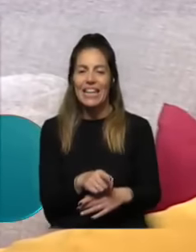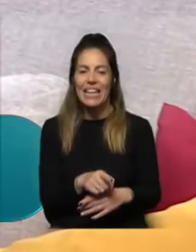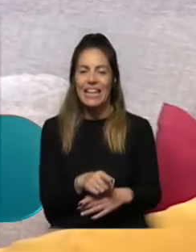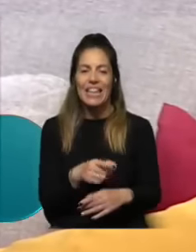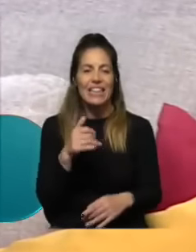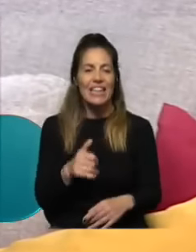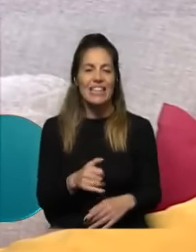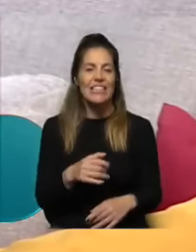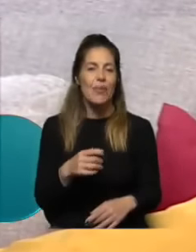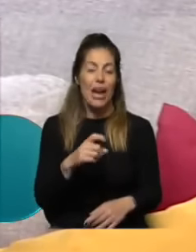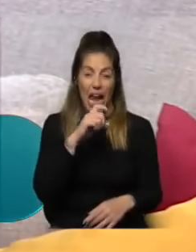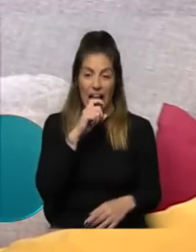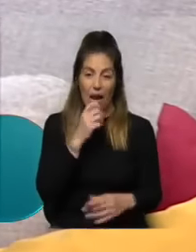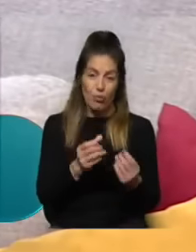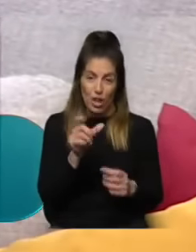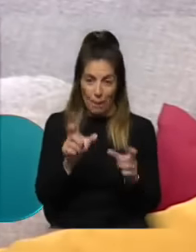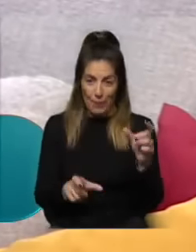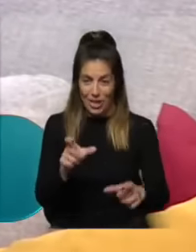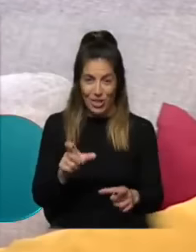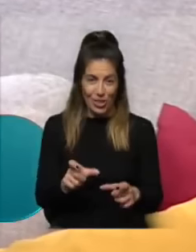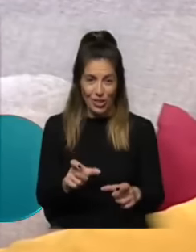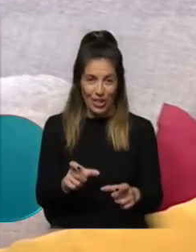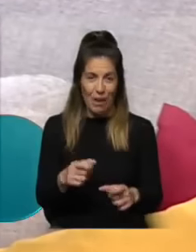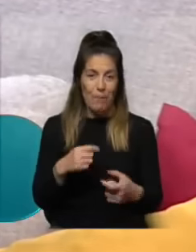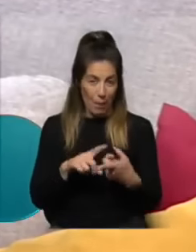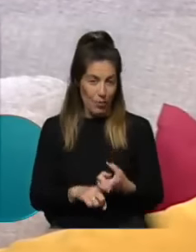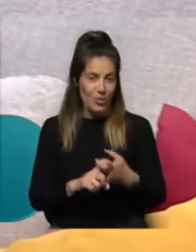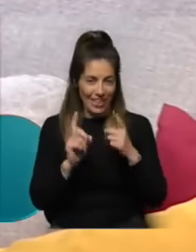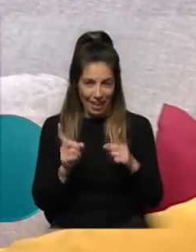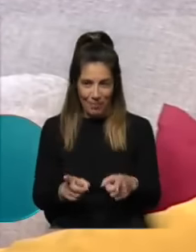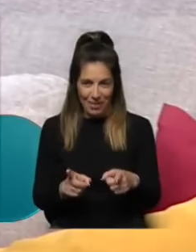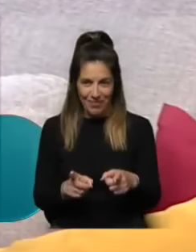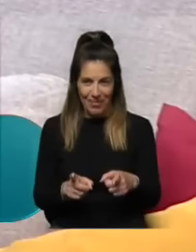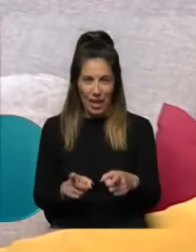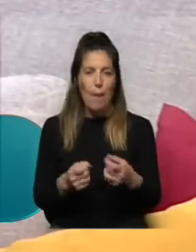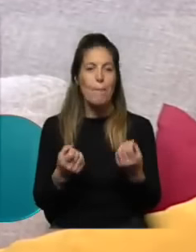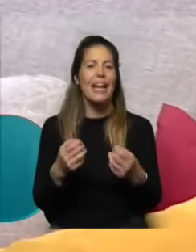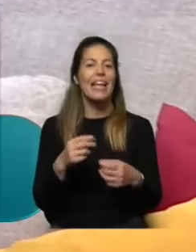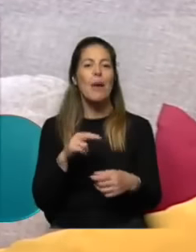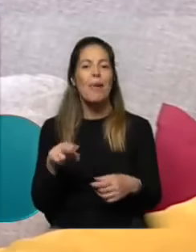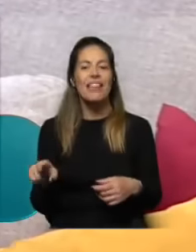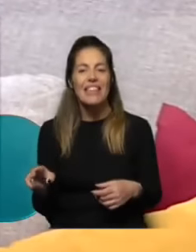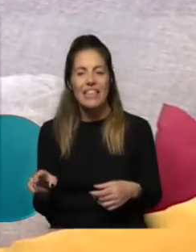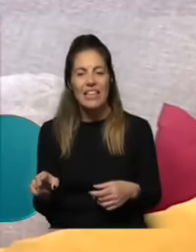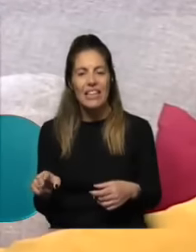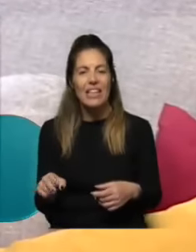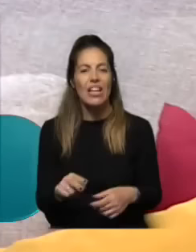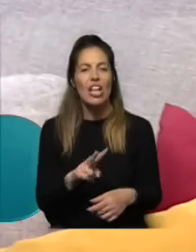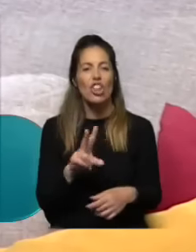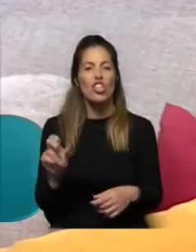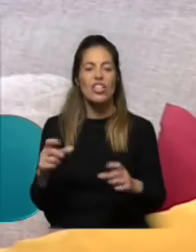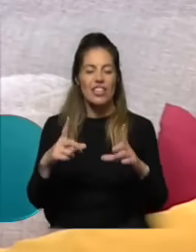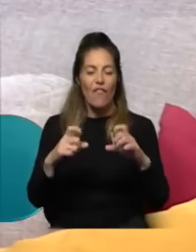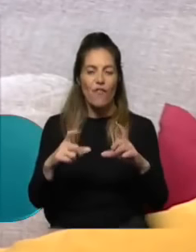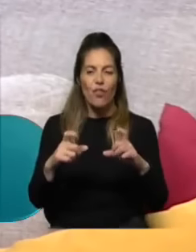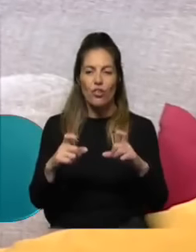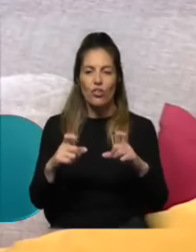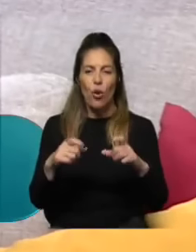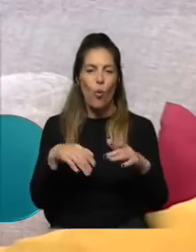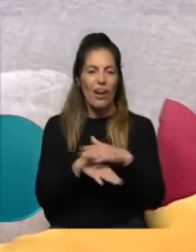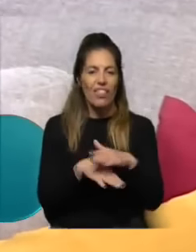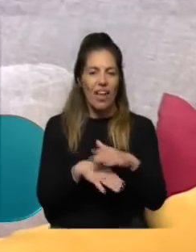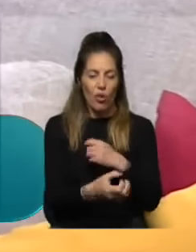se van a enojar conmigo mucha gente, incluso mi esposa se va a enojar conmigo, dice, ¿para qué mantener 200 fotos guardadas en un